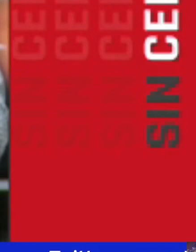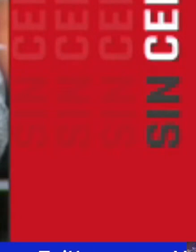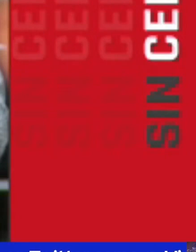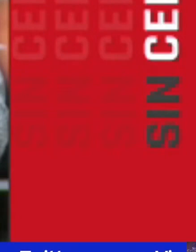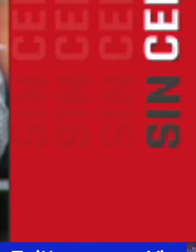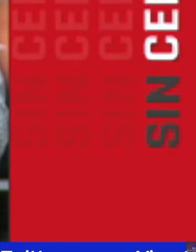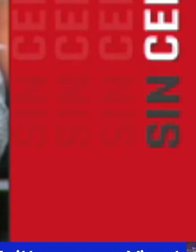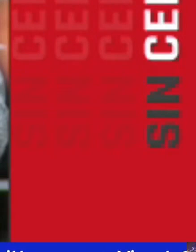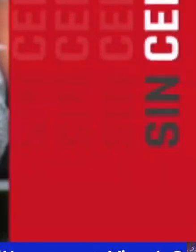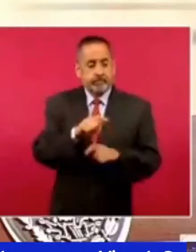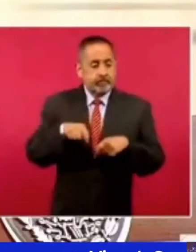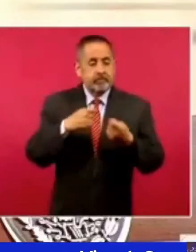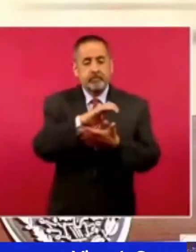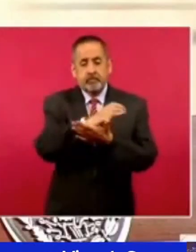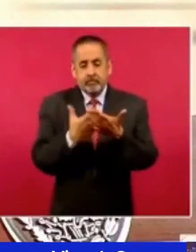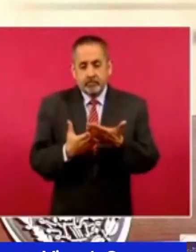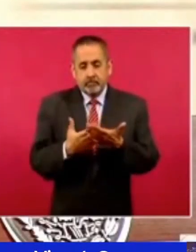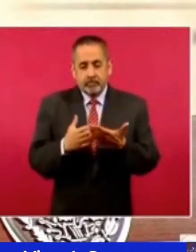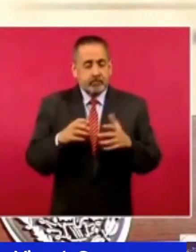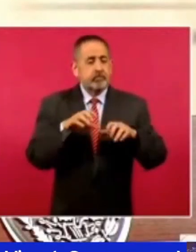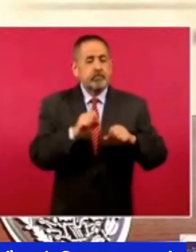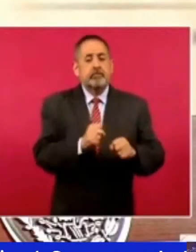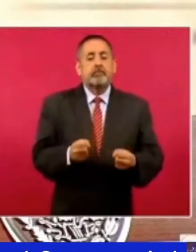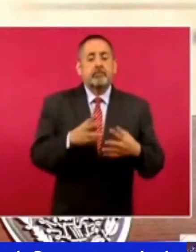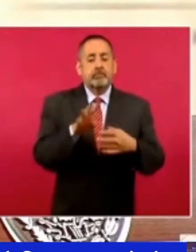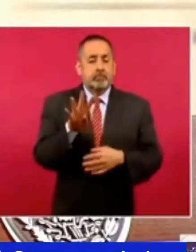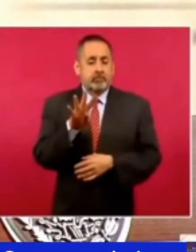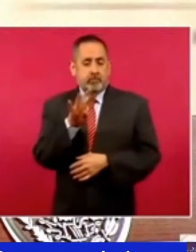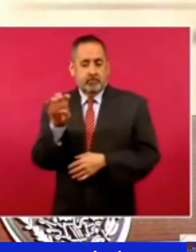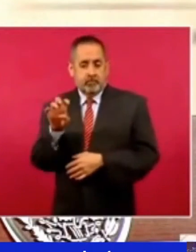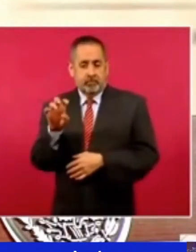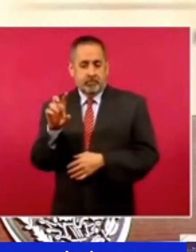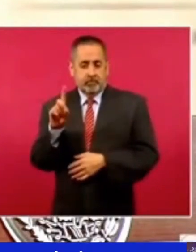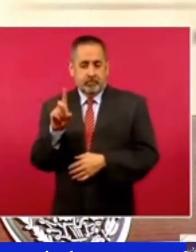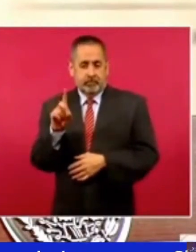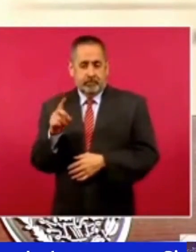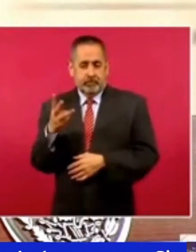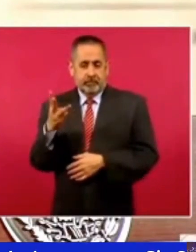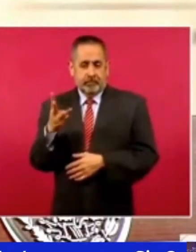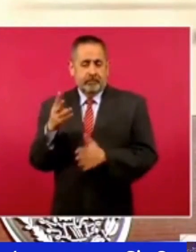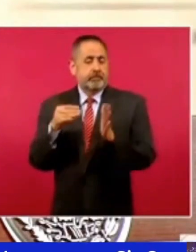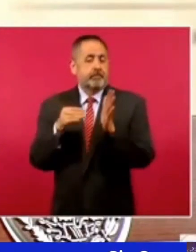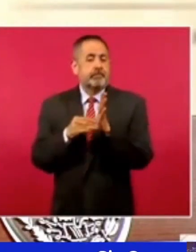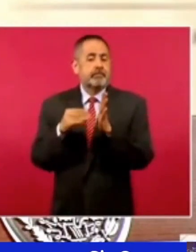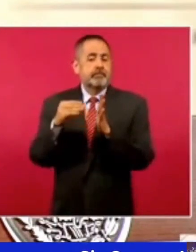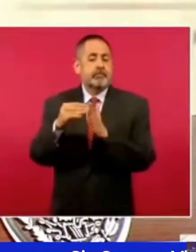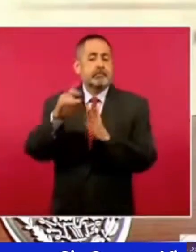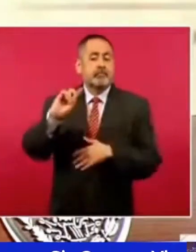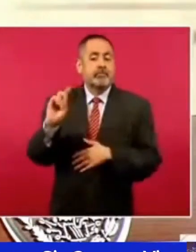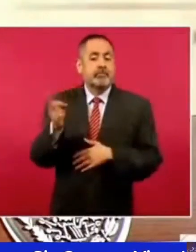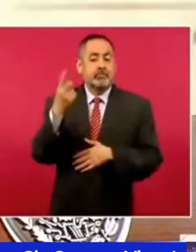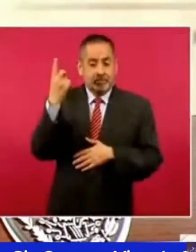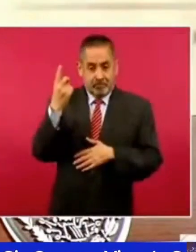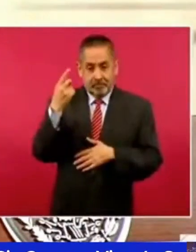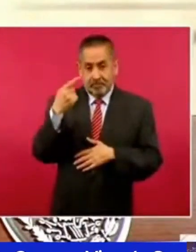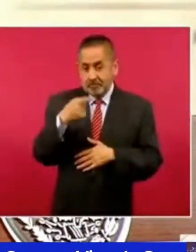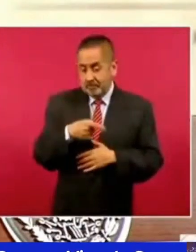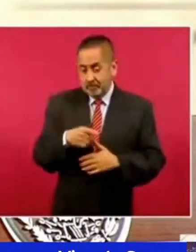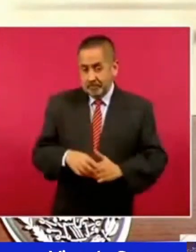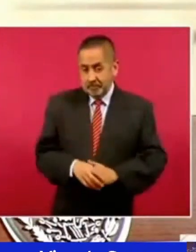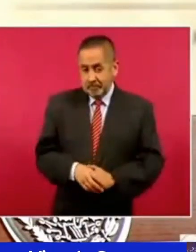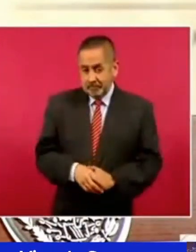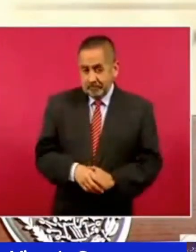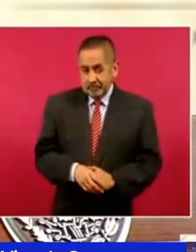de $432,000, es decir, se pasaron por 432 millones y